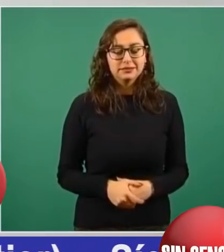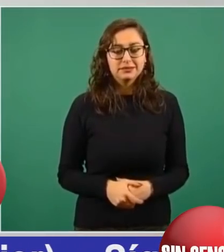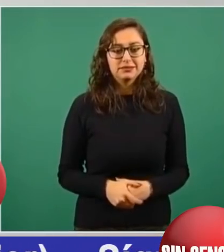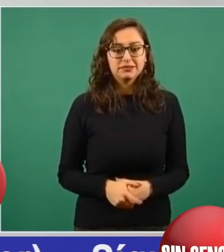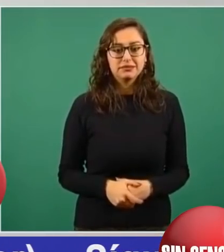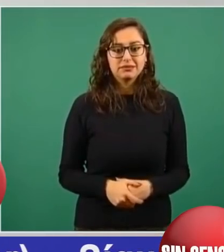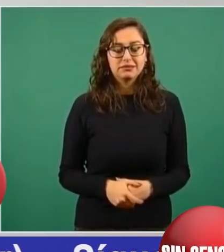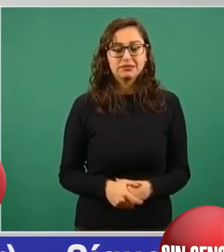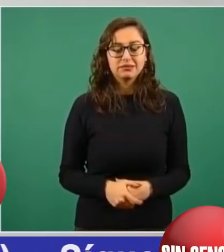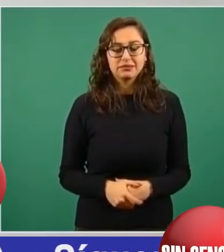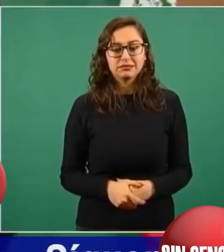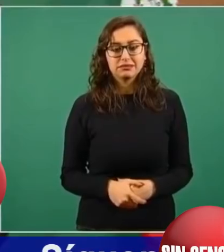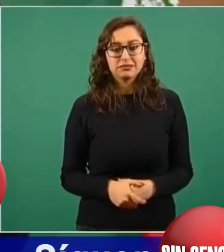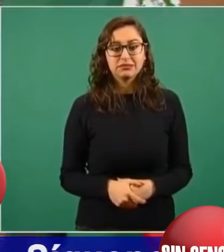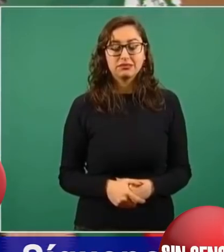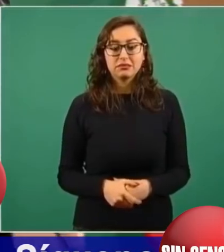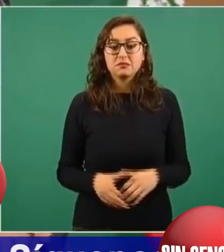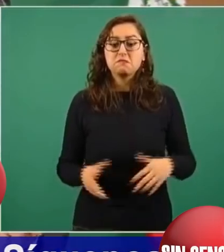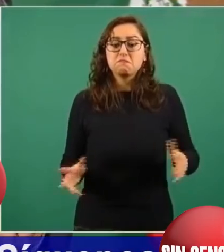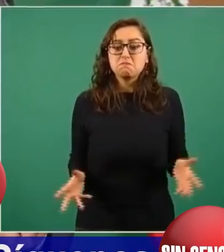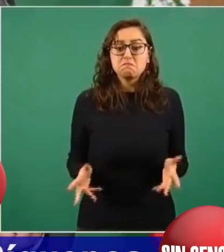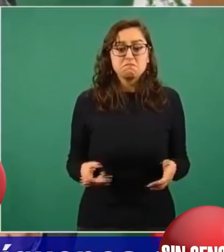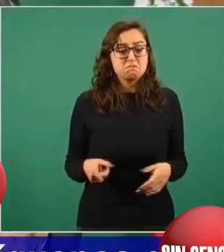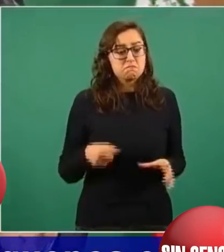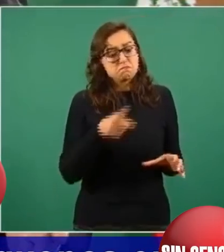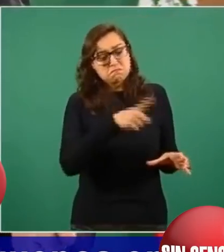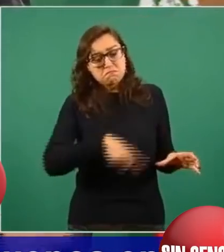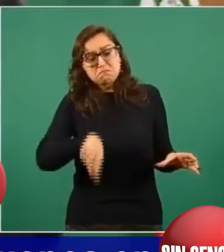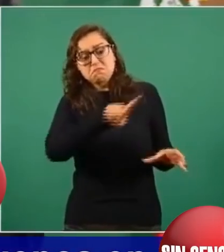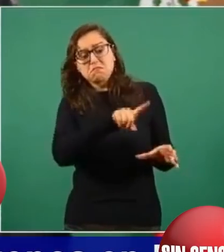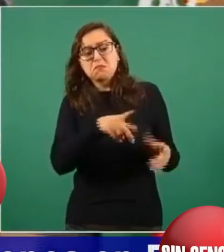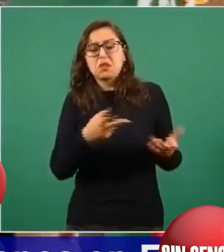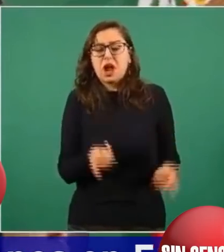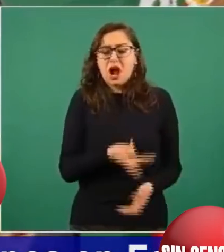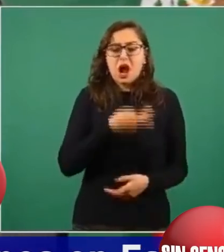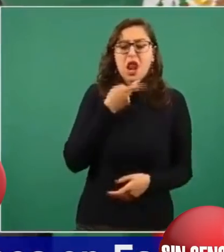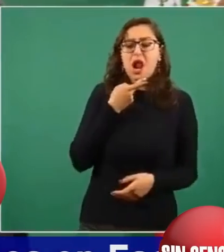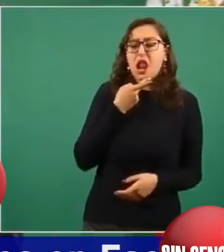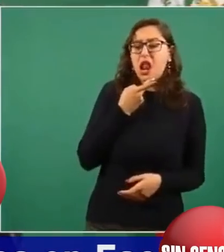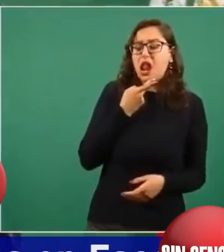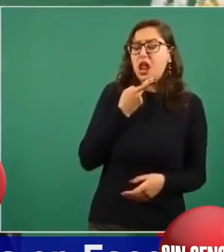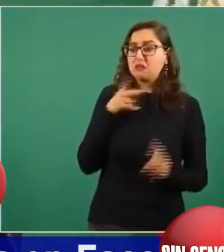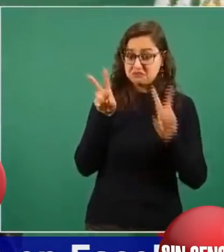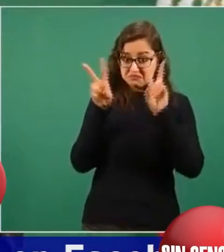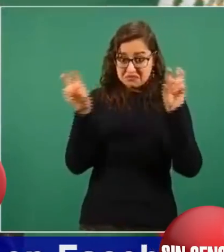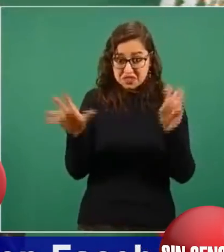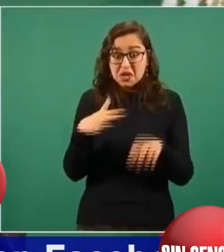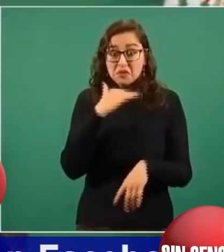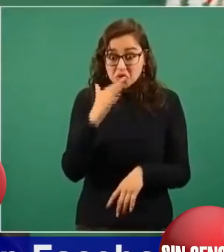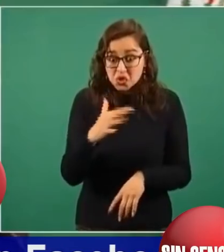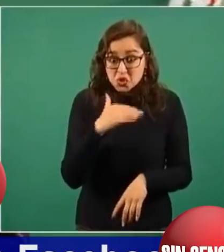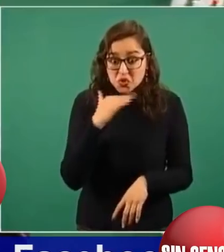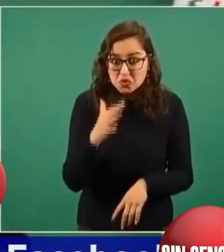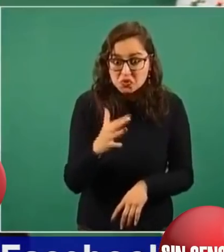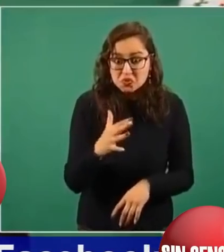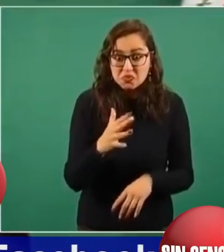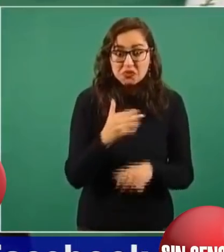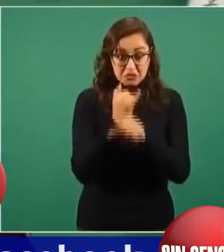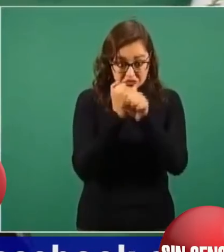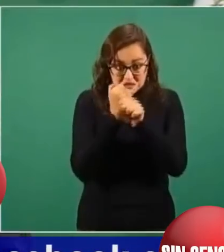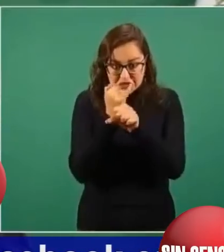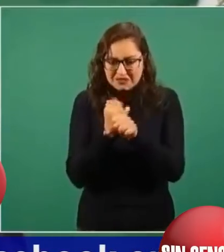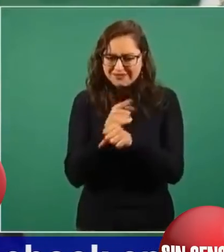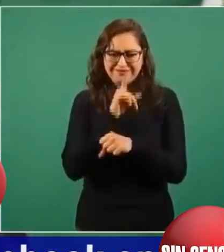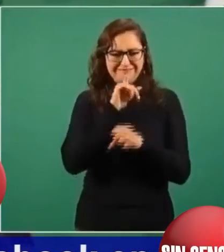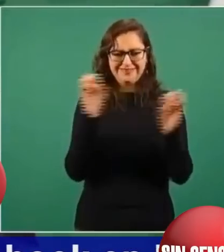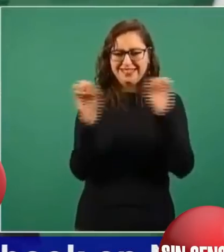En el discurso no existía el tema de la corrupción. En los medios de